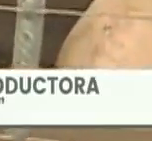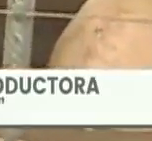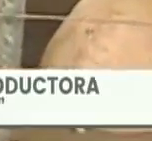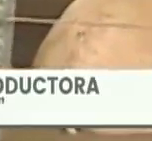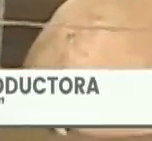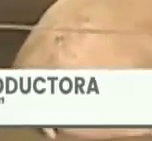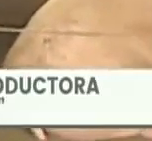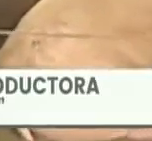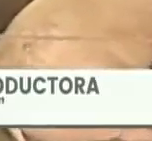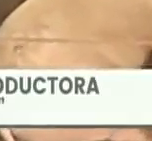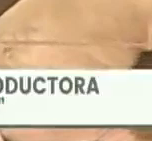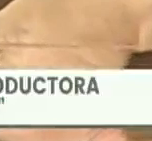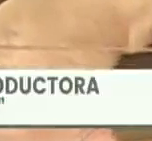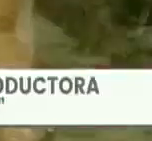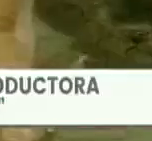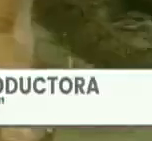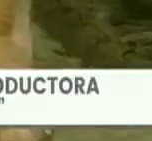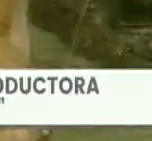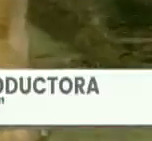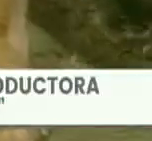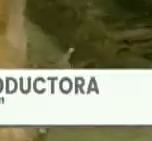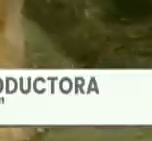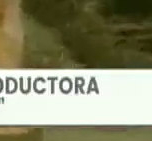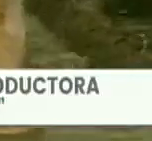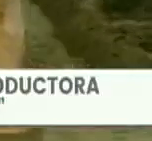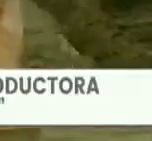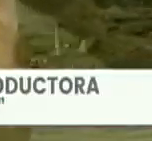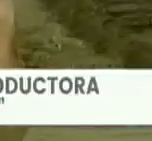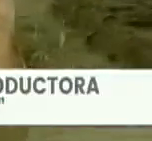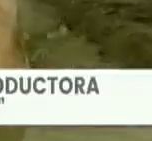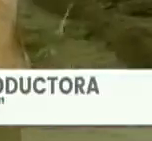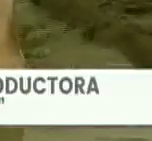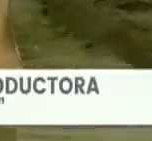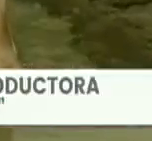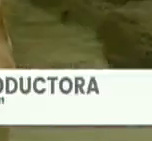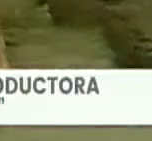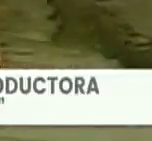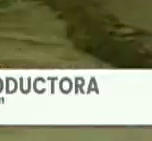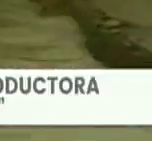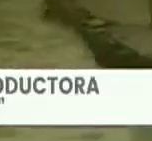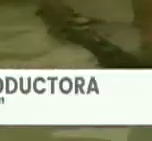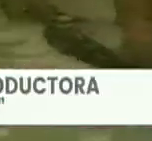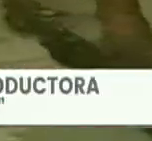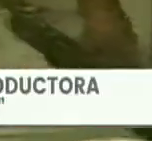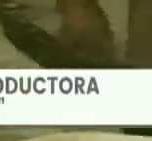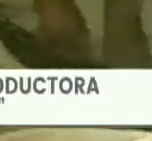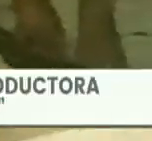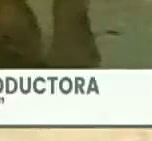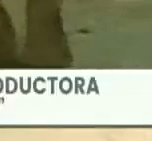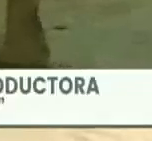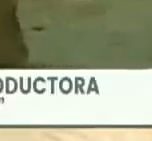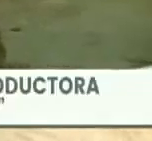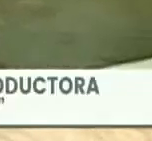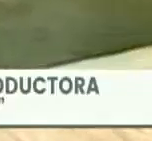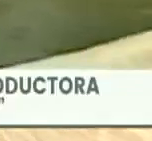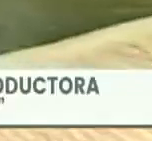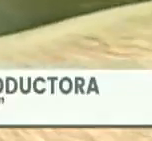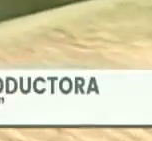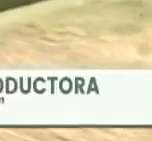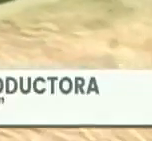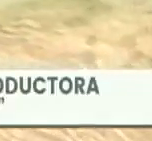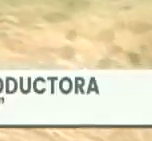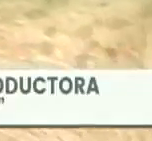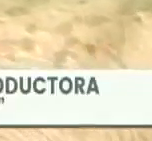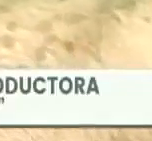esto tenemos berracos de las principales razas de producción de línea materna, como son Yorkshire y